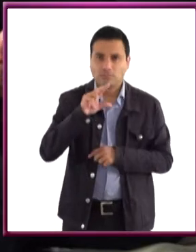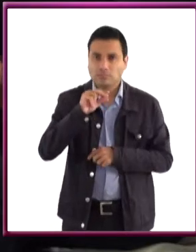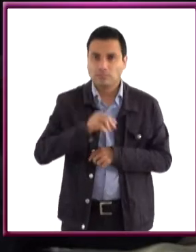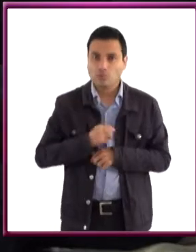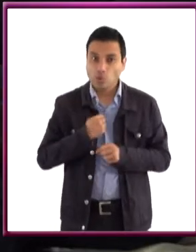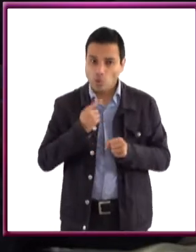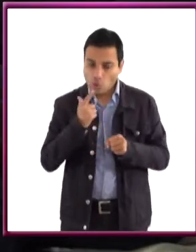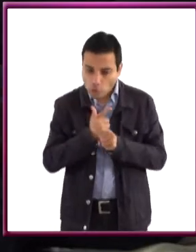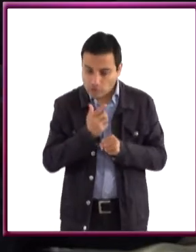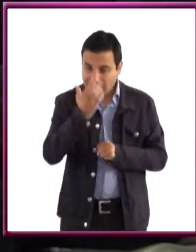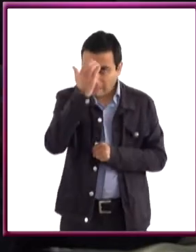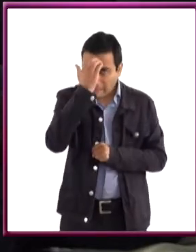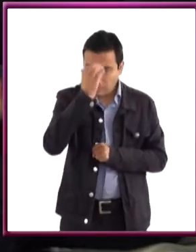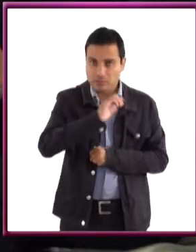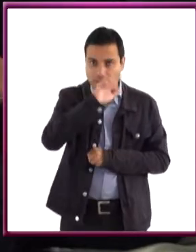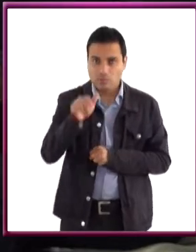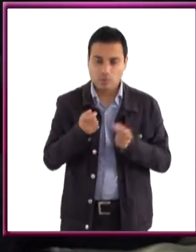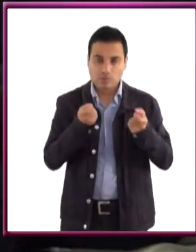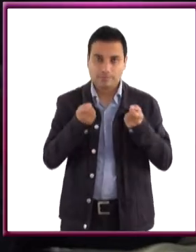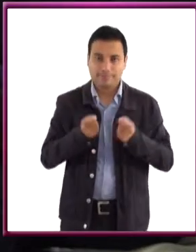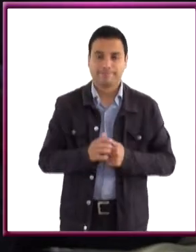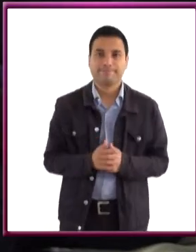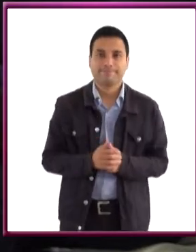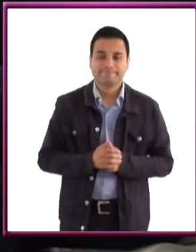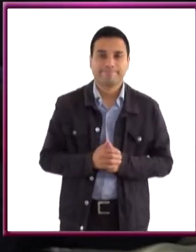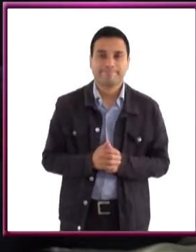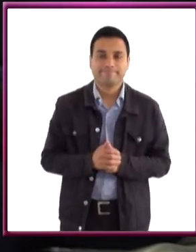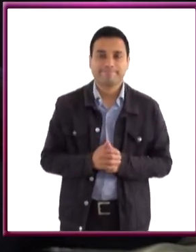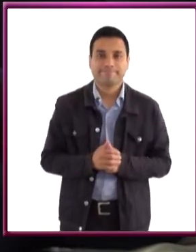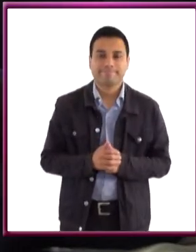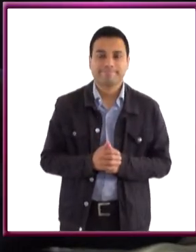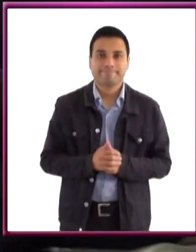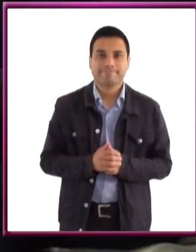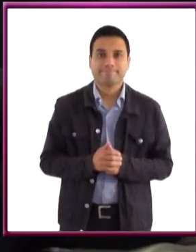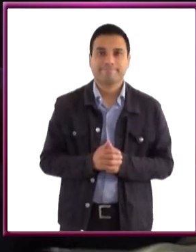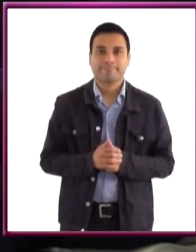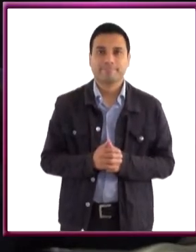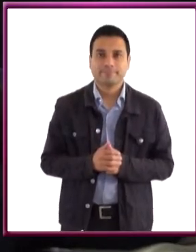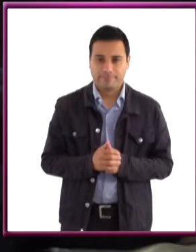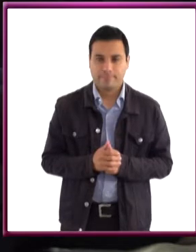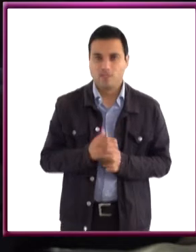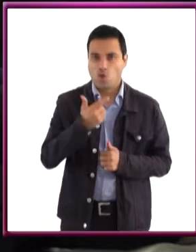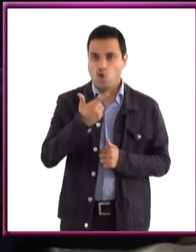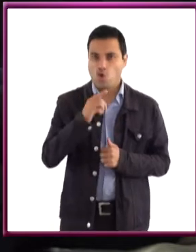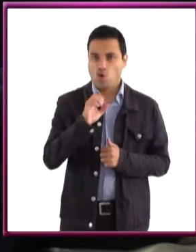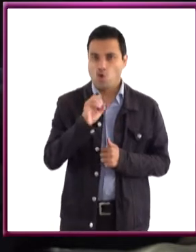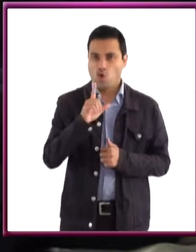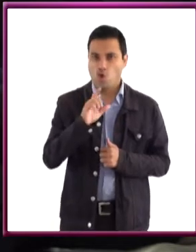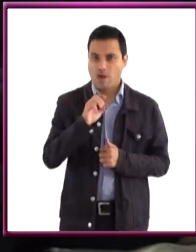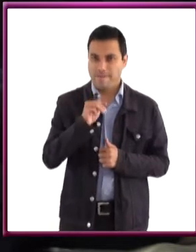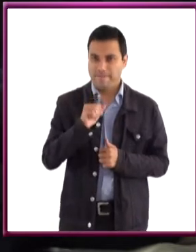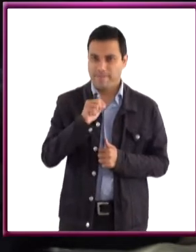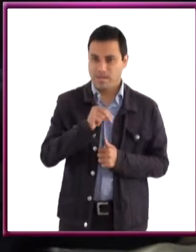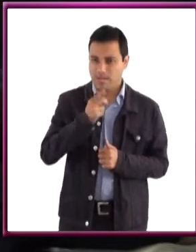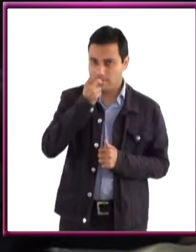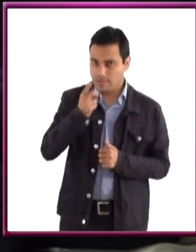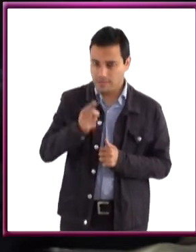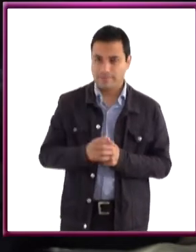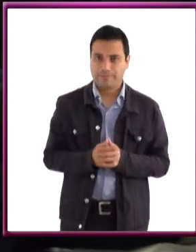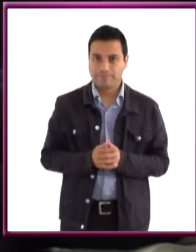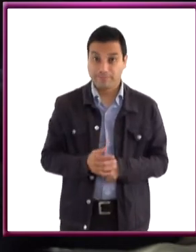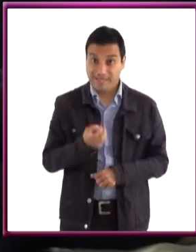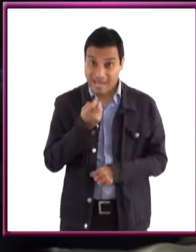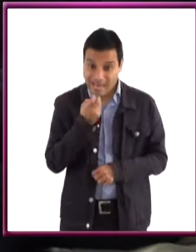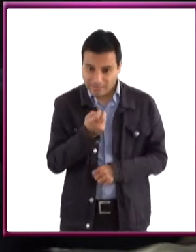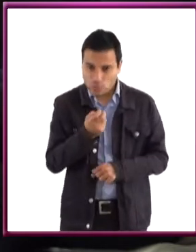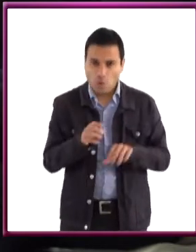sino de identificarlas y manejarlas de otra manera. Y Daniel Goleman dice que